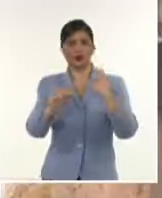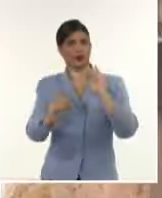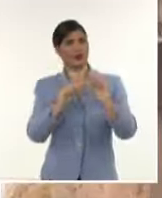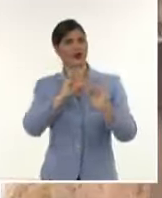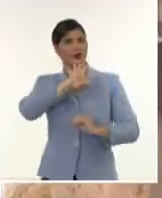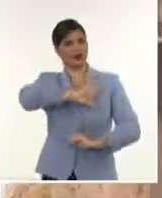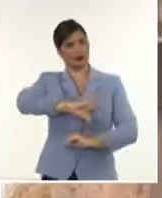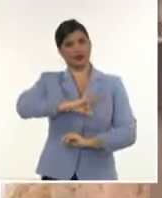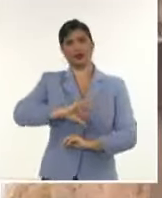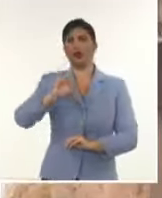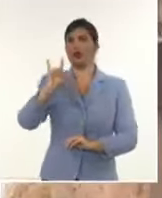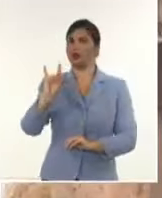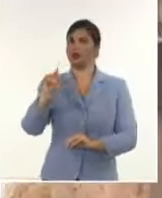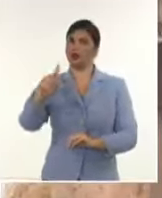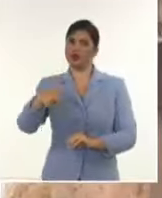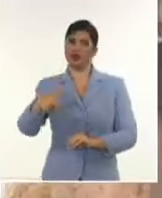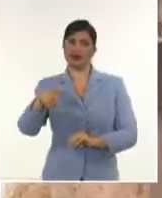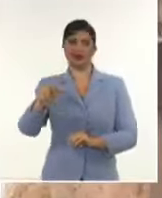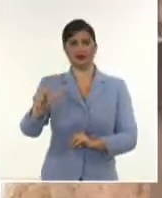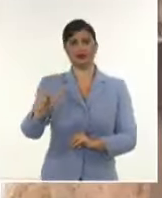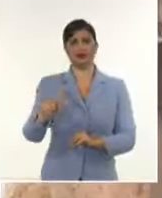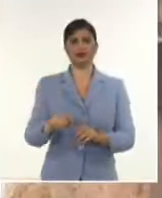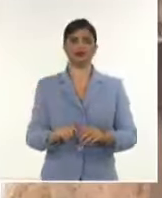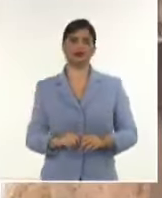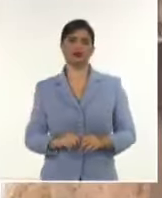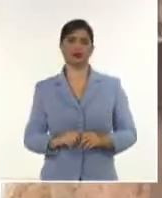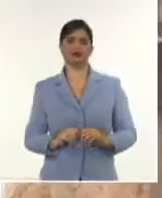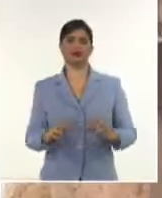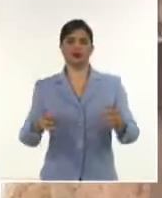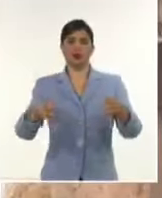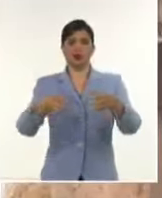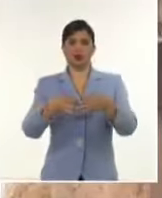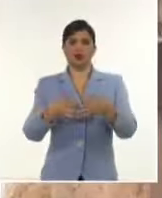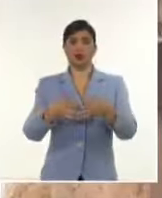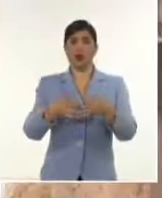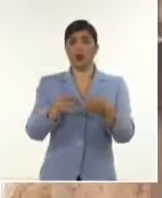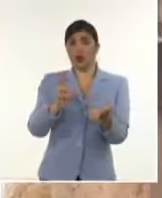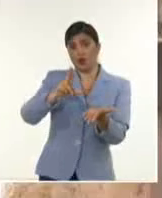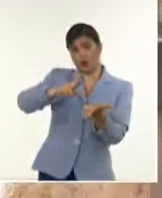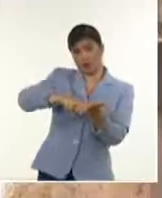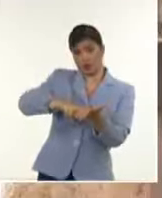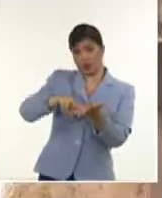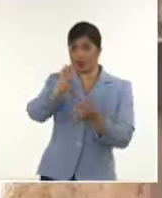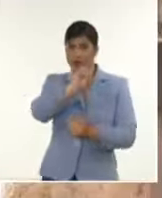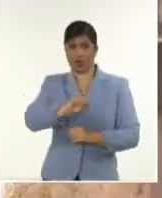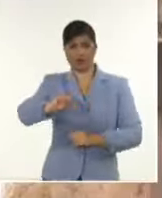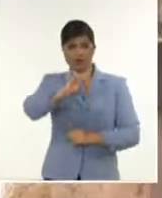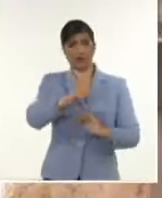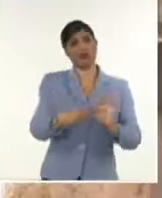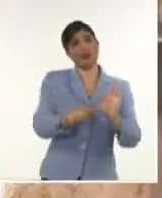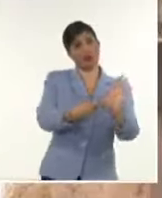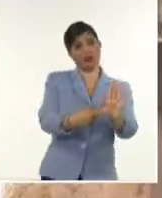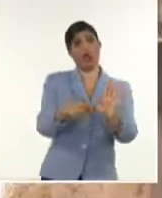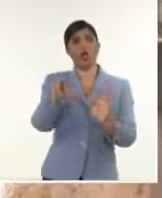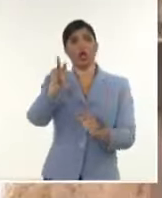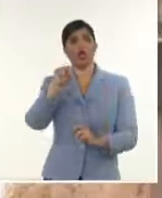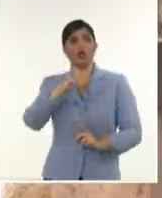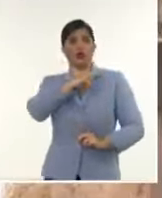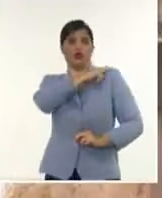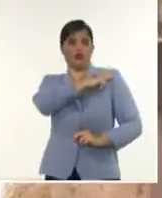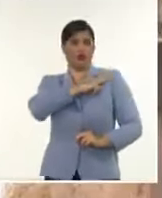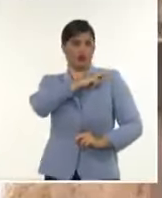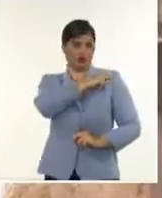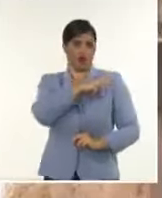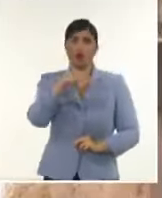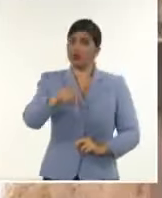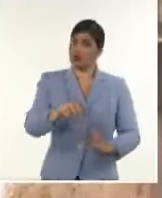este congreso. Y les decía que el Buró Nacional de la Unión de Jóvenes Comunistas fue presentado, el nuevo Buró Nacional, en esta sesión clausura del 12º Congreso de la